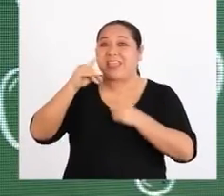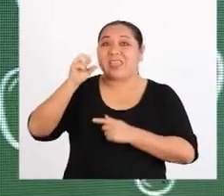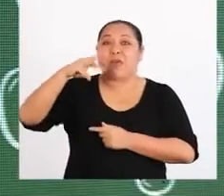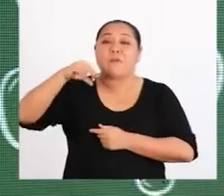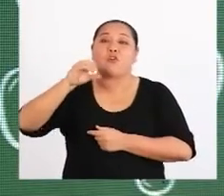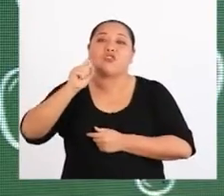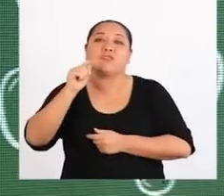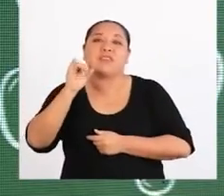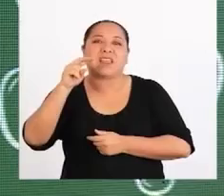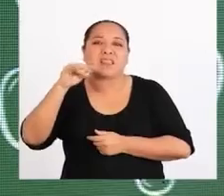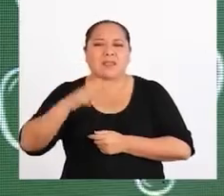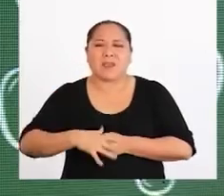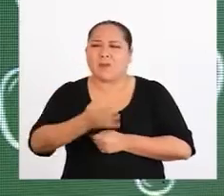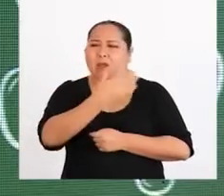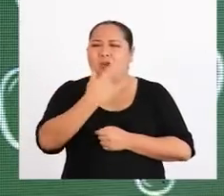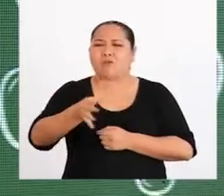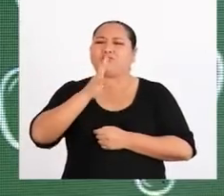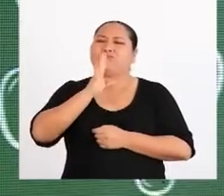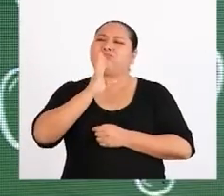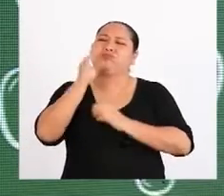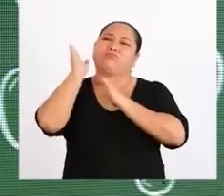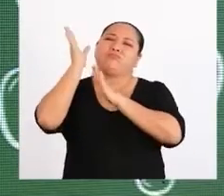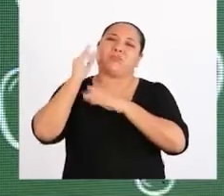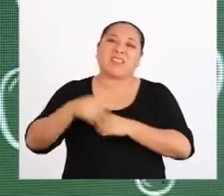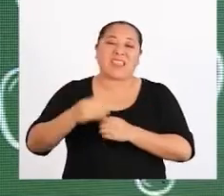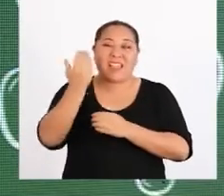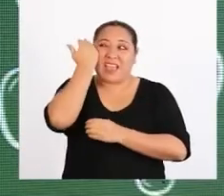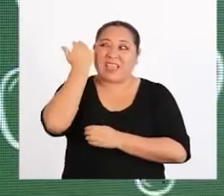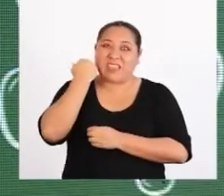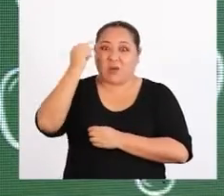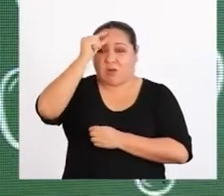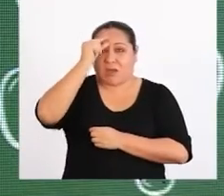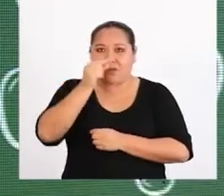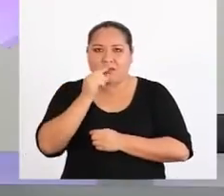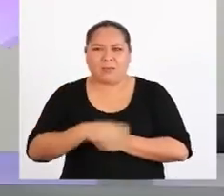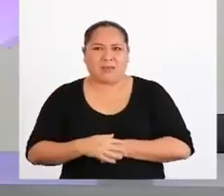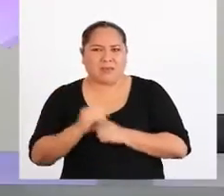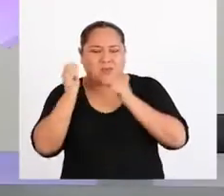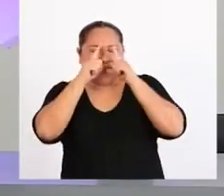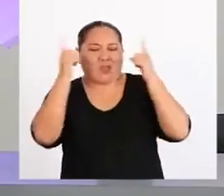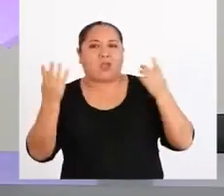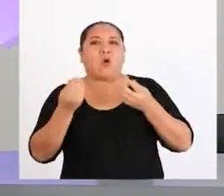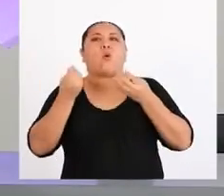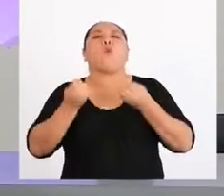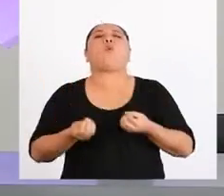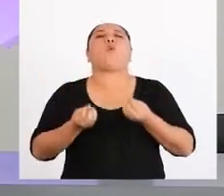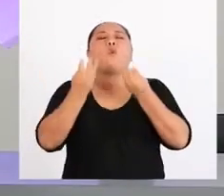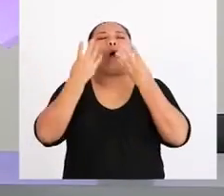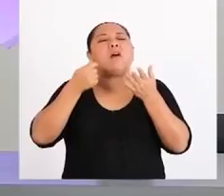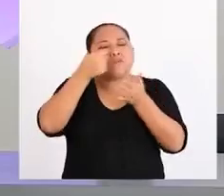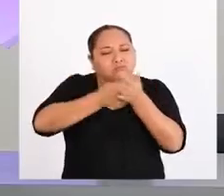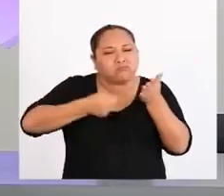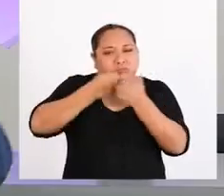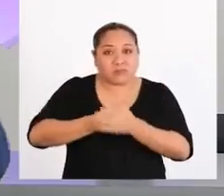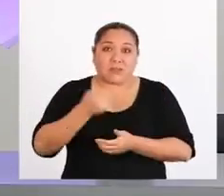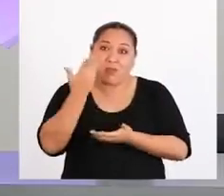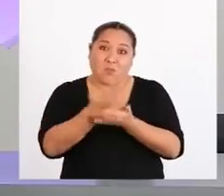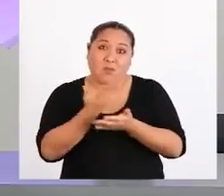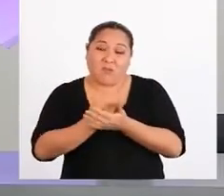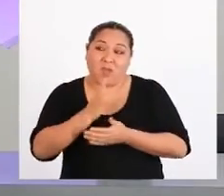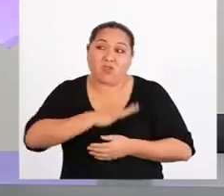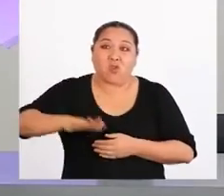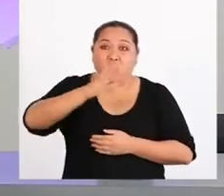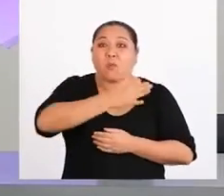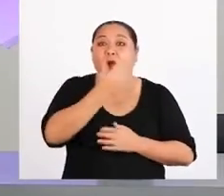fue el mejor orador de la antigua Grecia. Increíble cuánto le costó. Lo cual demuestra que todas y todos podemos